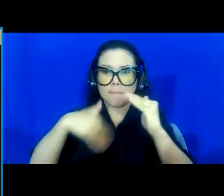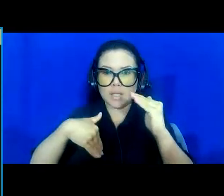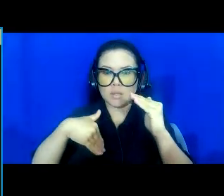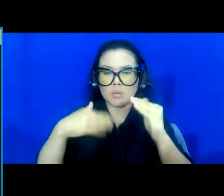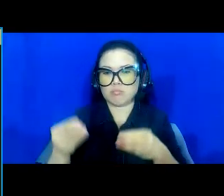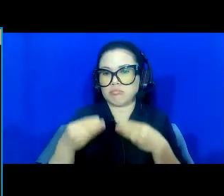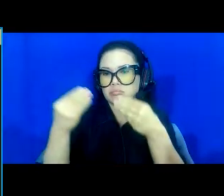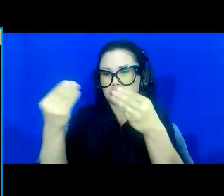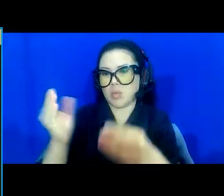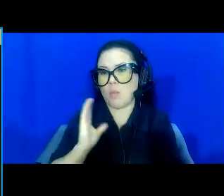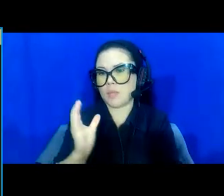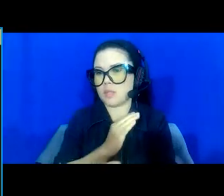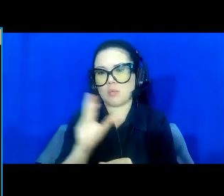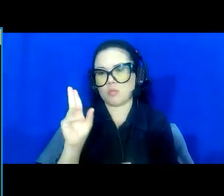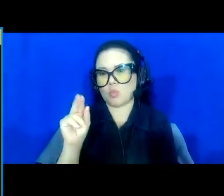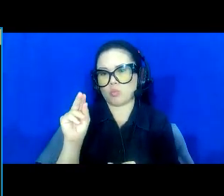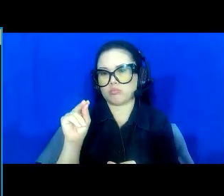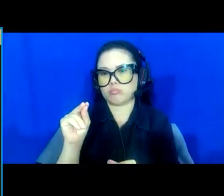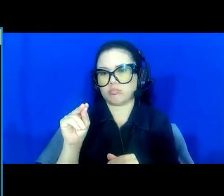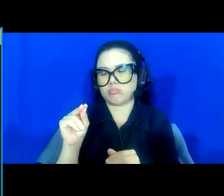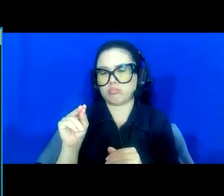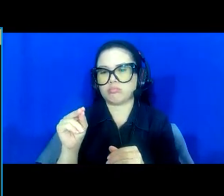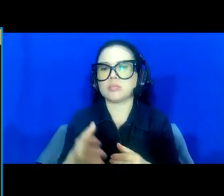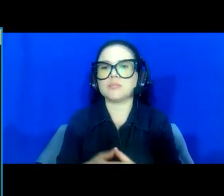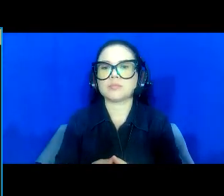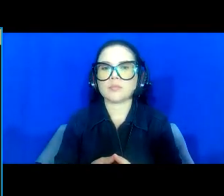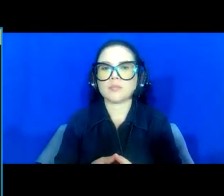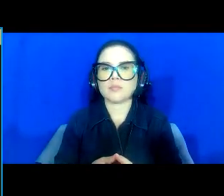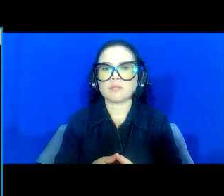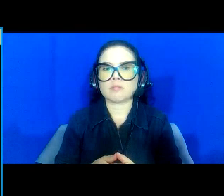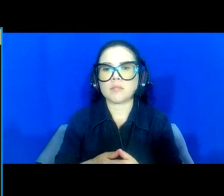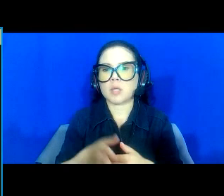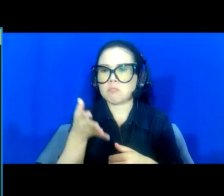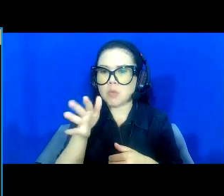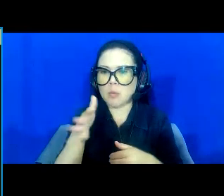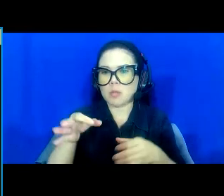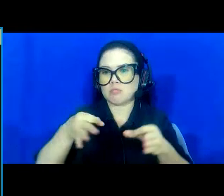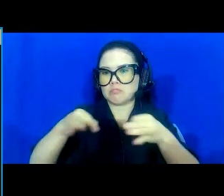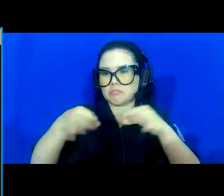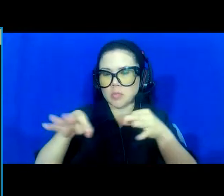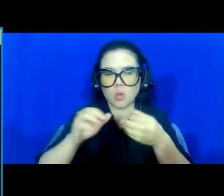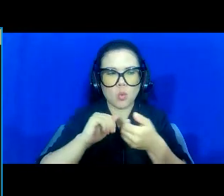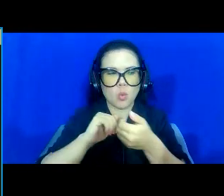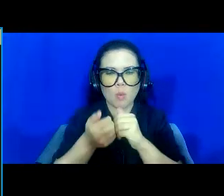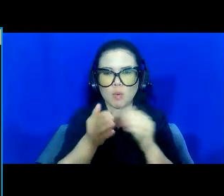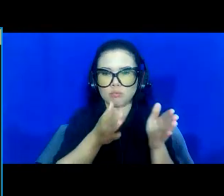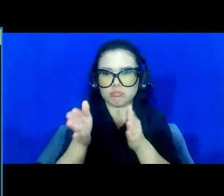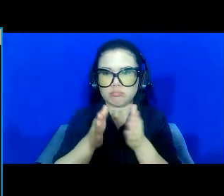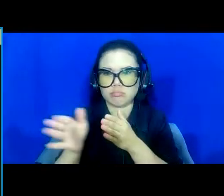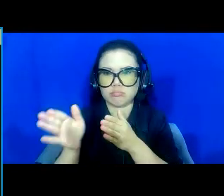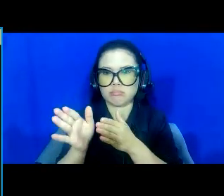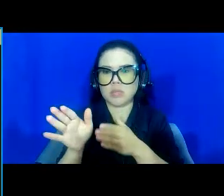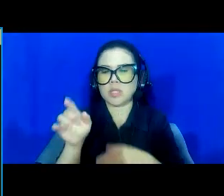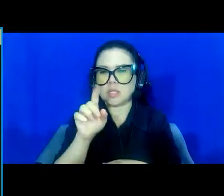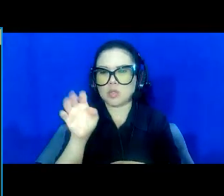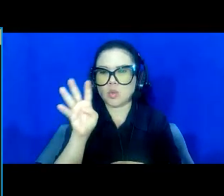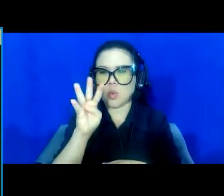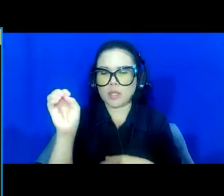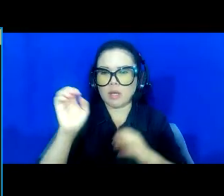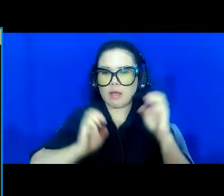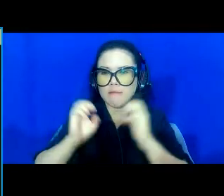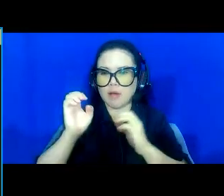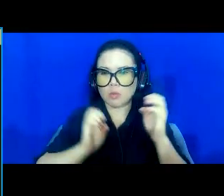comité. Así que ahí tienen más o menos cómo fue ese proceso. Al final se realizaron más de 140 evaluaciones a ciegas para